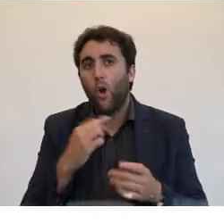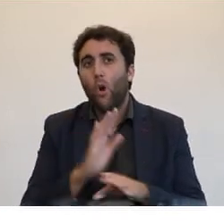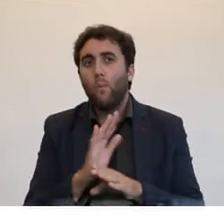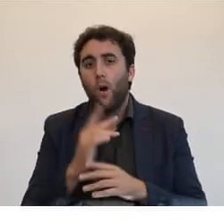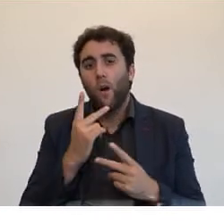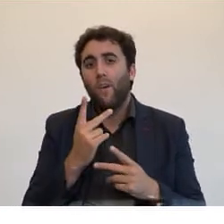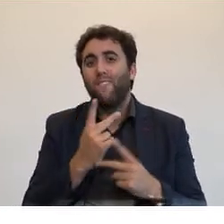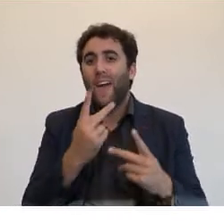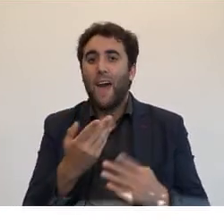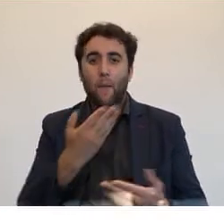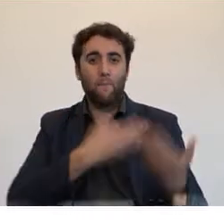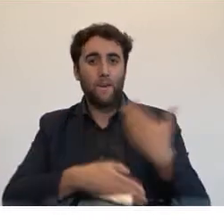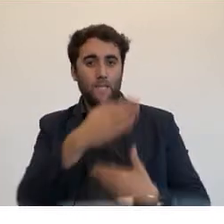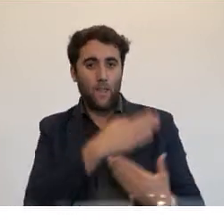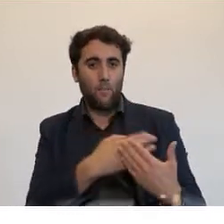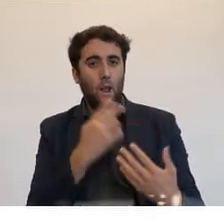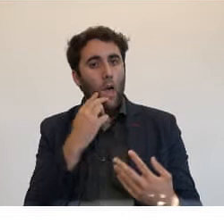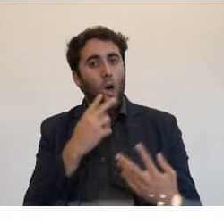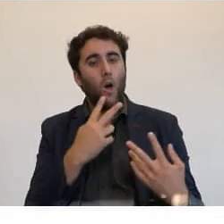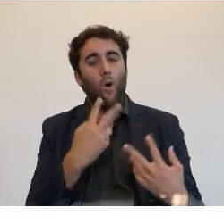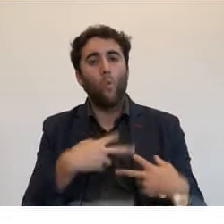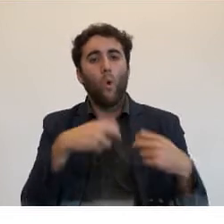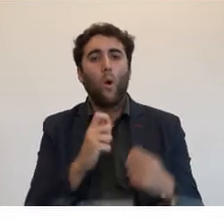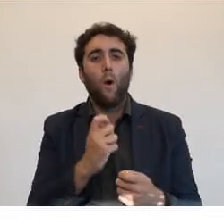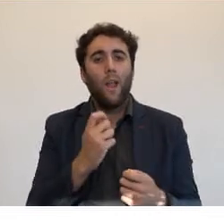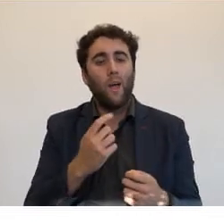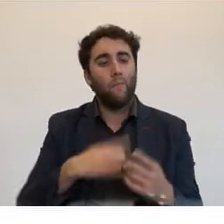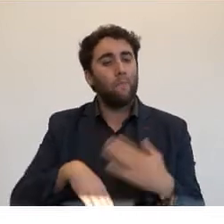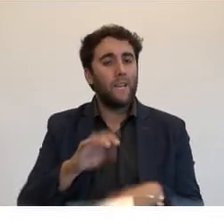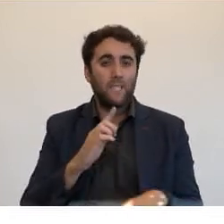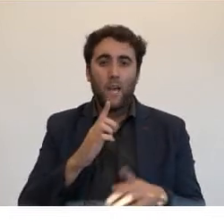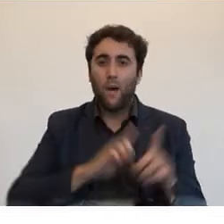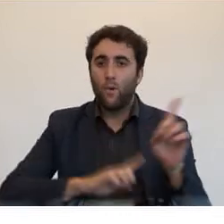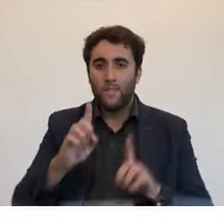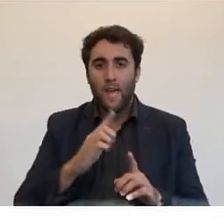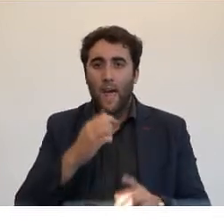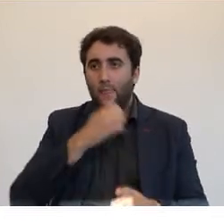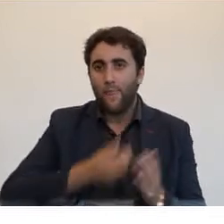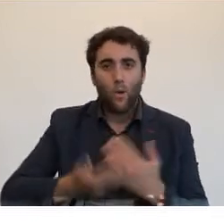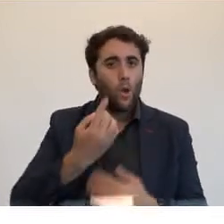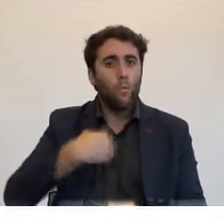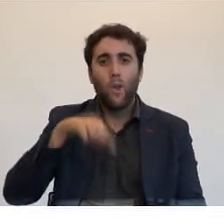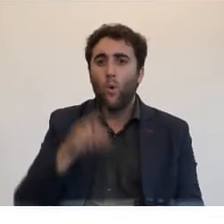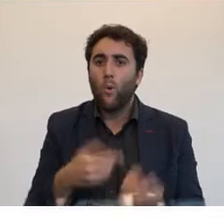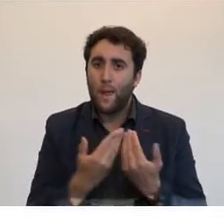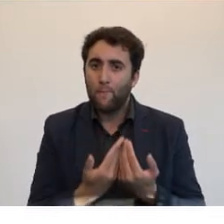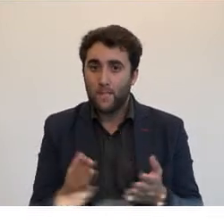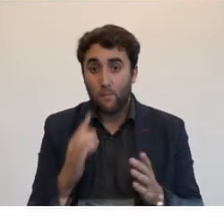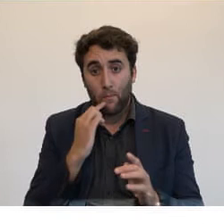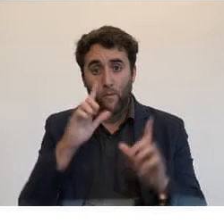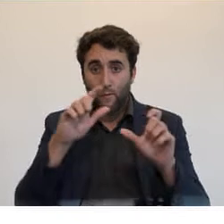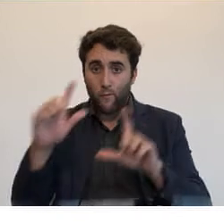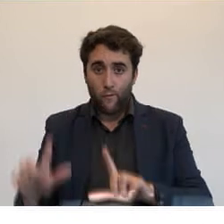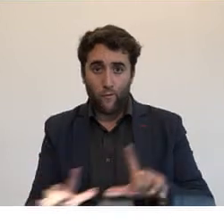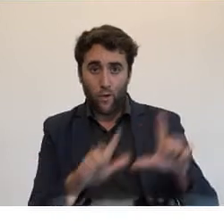al pasado para buscar la universidad más antigua de Europa. La universidad más antigua de Europa es esta que vemos en